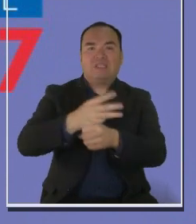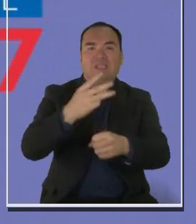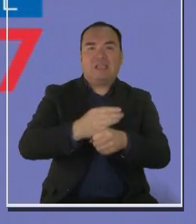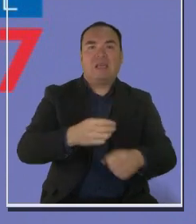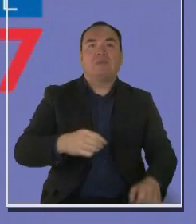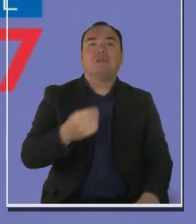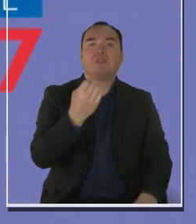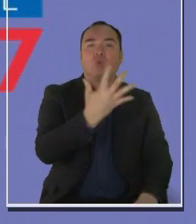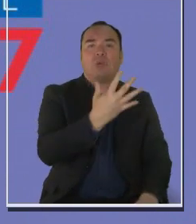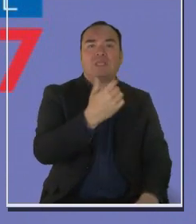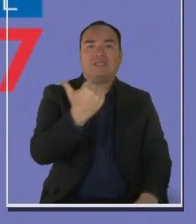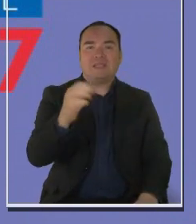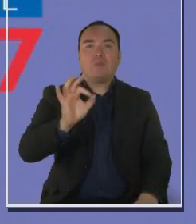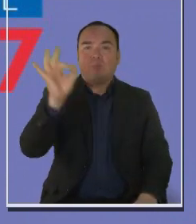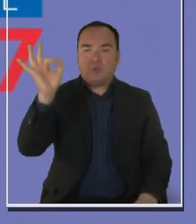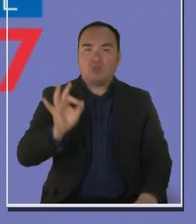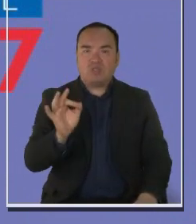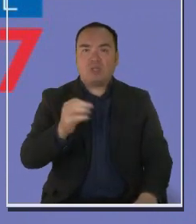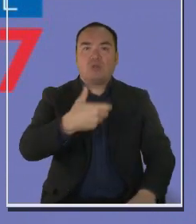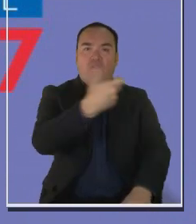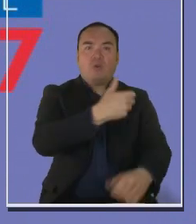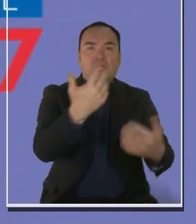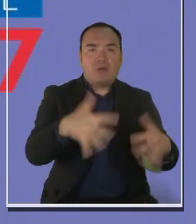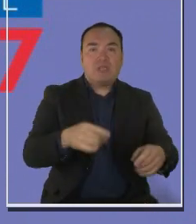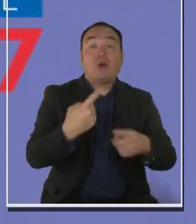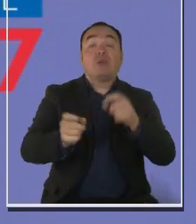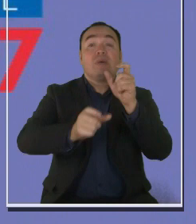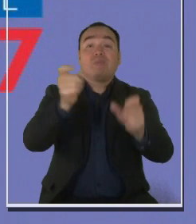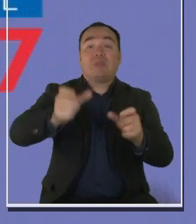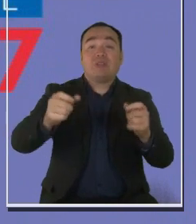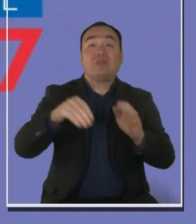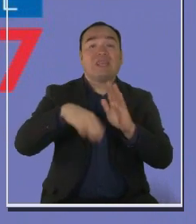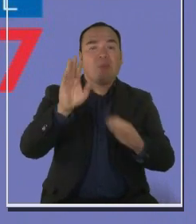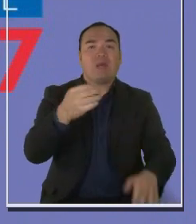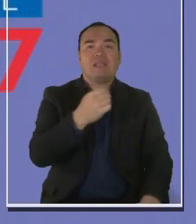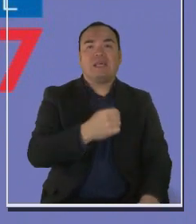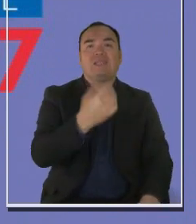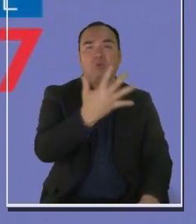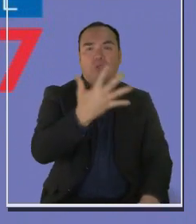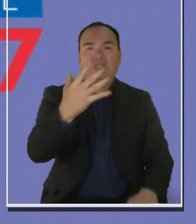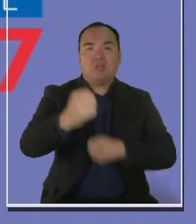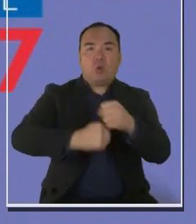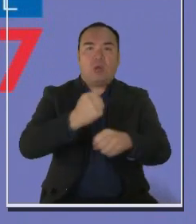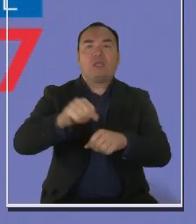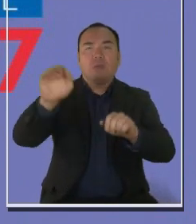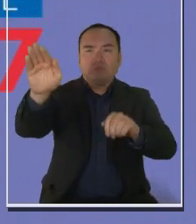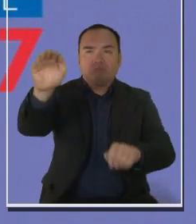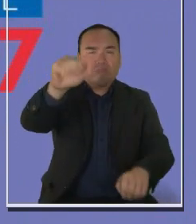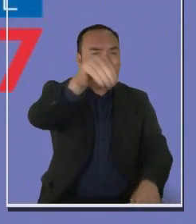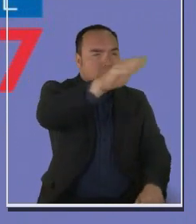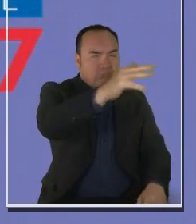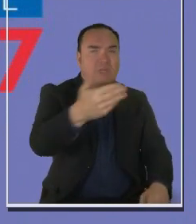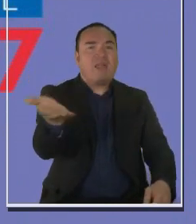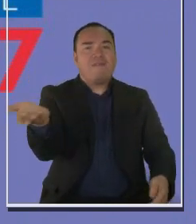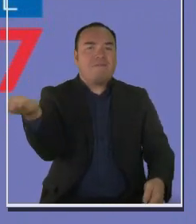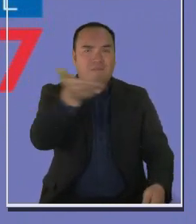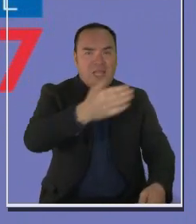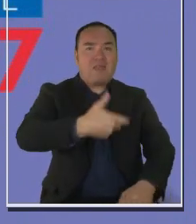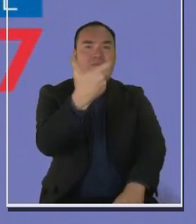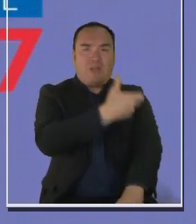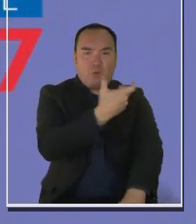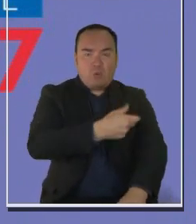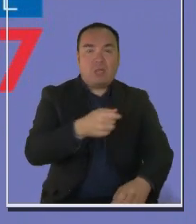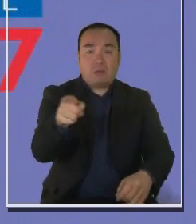56% de cobertura. Personas mayores de 65 años les llamamos a acercarse a los vacunatorios. Las personas que tengan sus familiares,